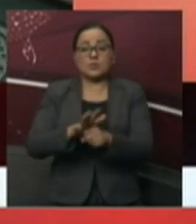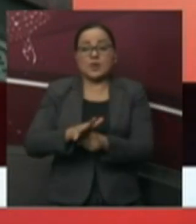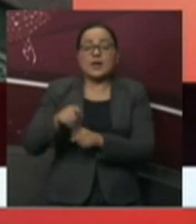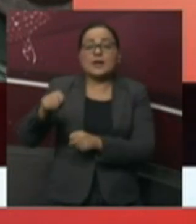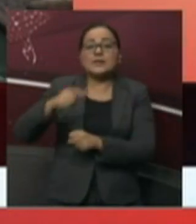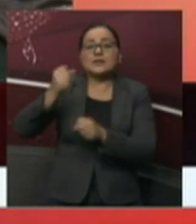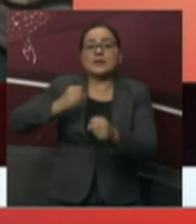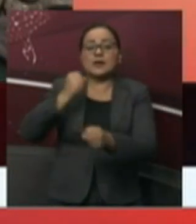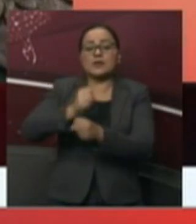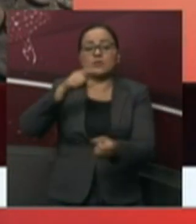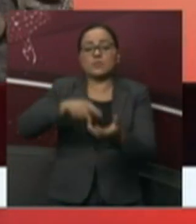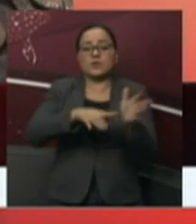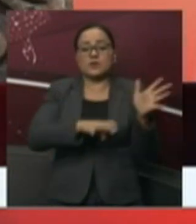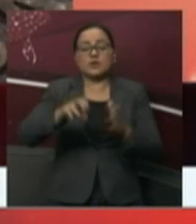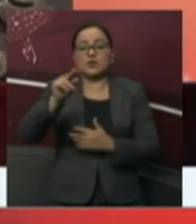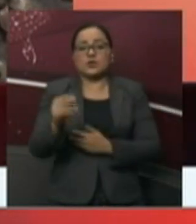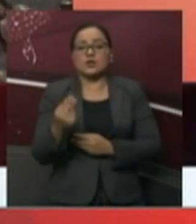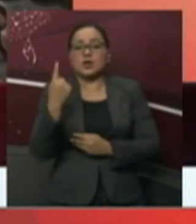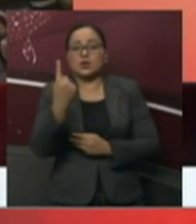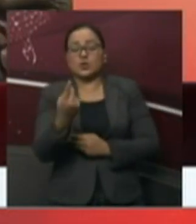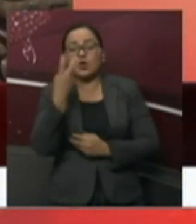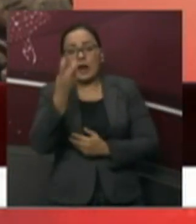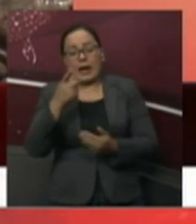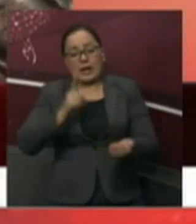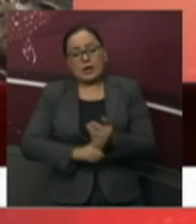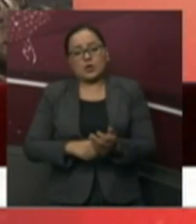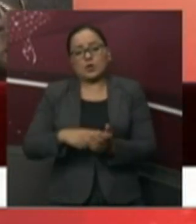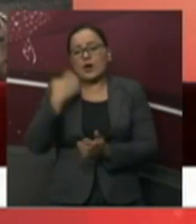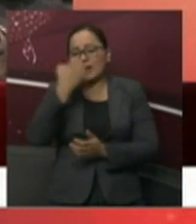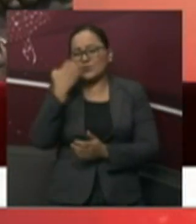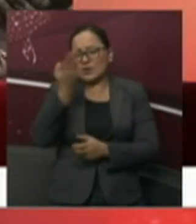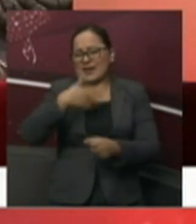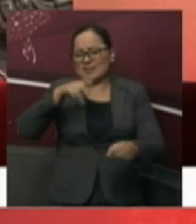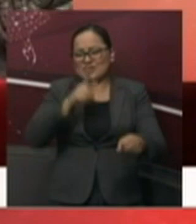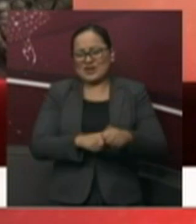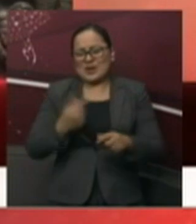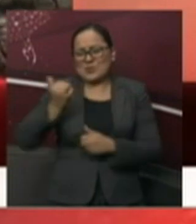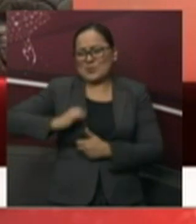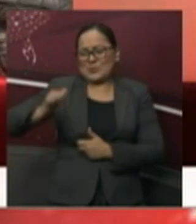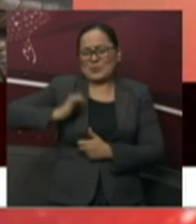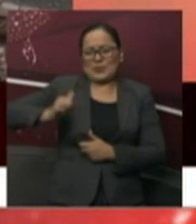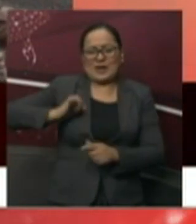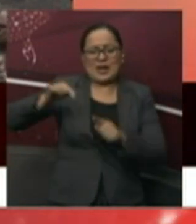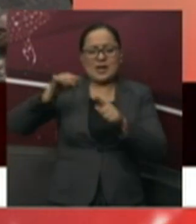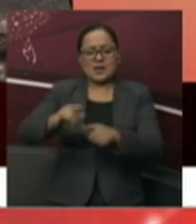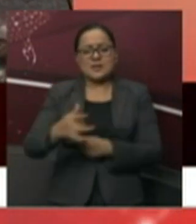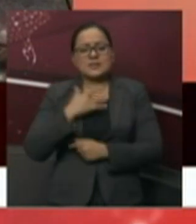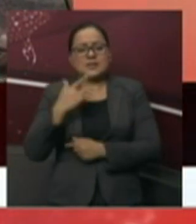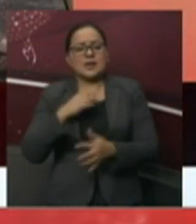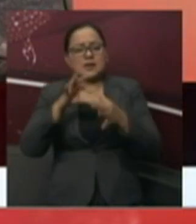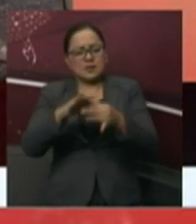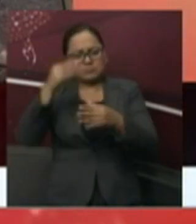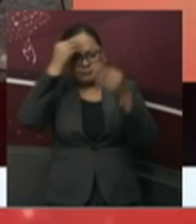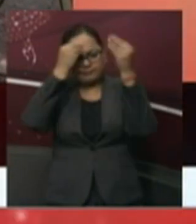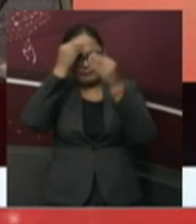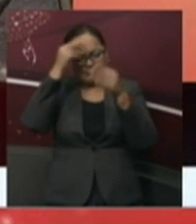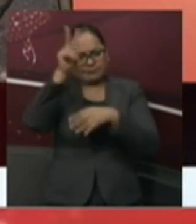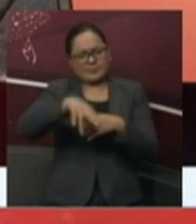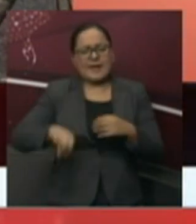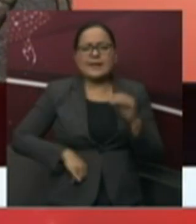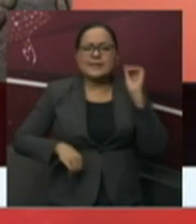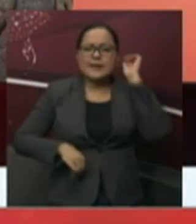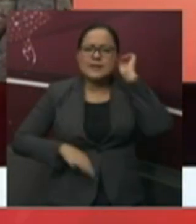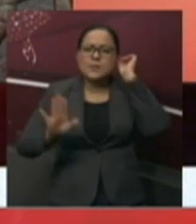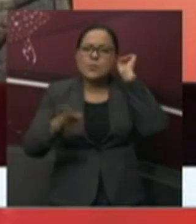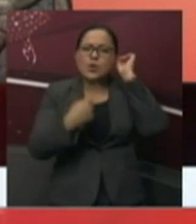mural de 1981 es el escudo nacional, que nos hace profundizar en unas reflexiones interesantísimas, porque el